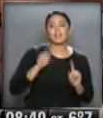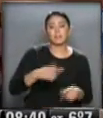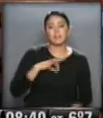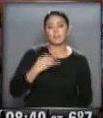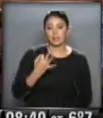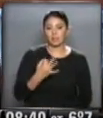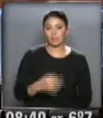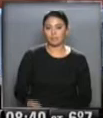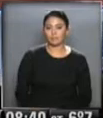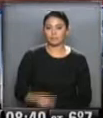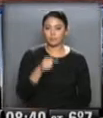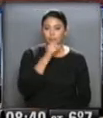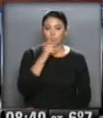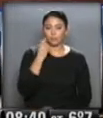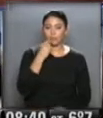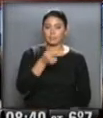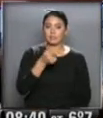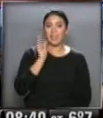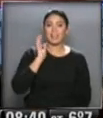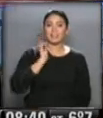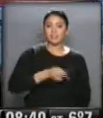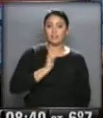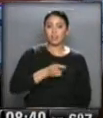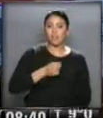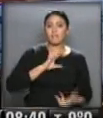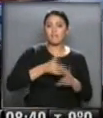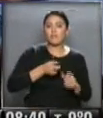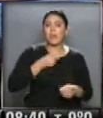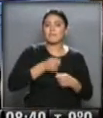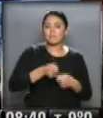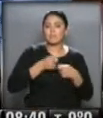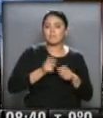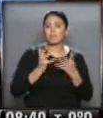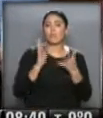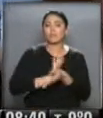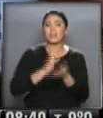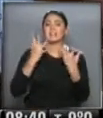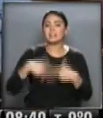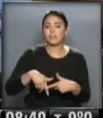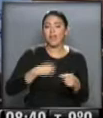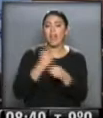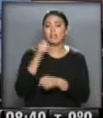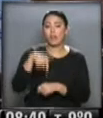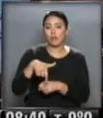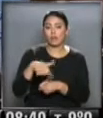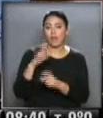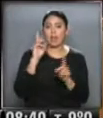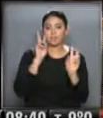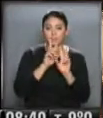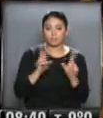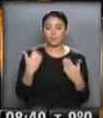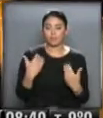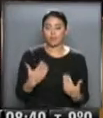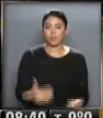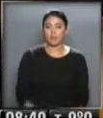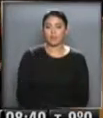La dictadura aplicó la tortura en forma sistemática. Aún hoy perduran las secuelas. Nosotros